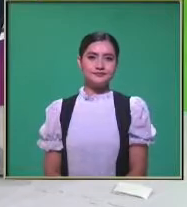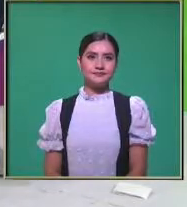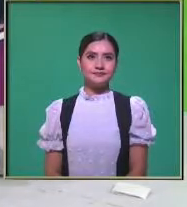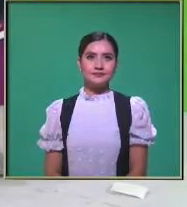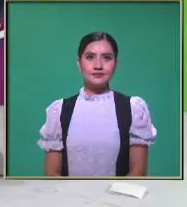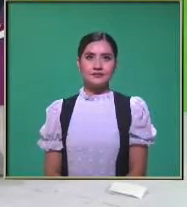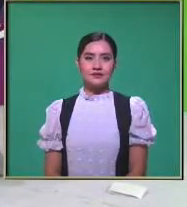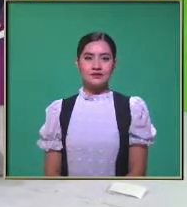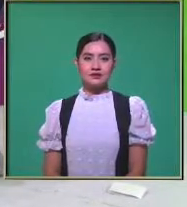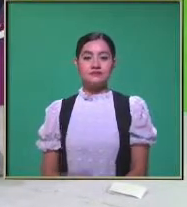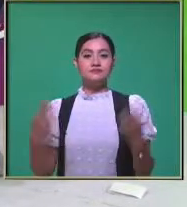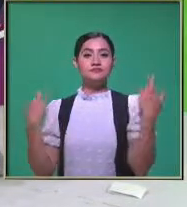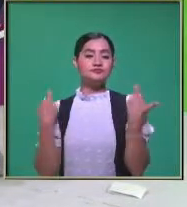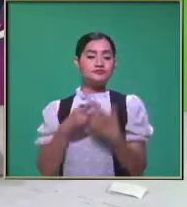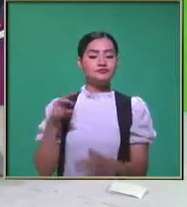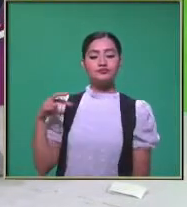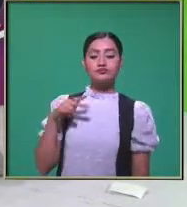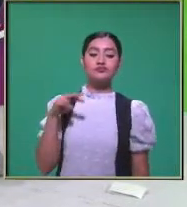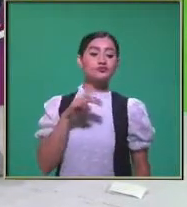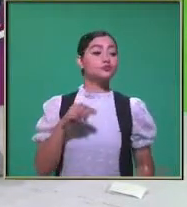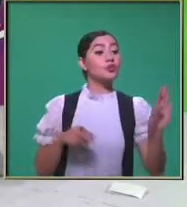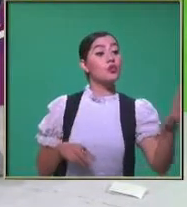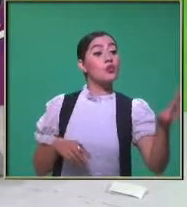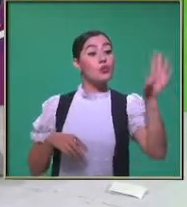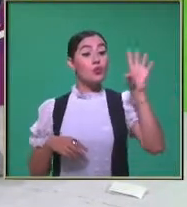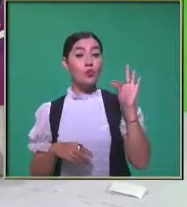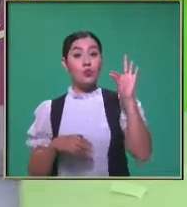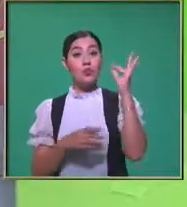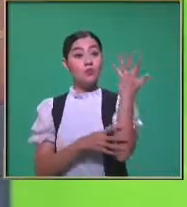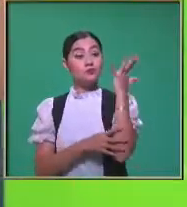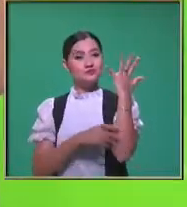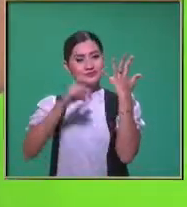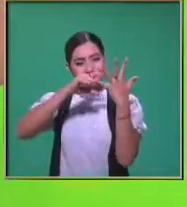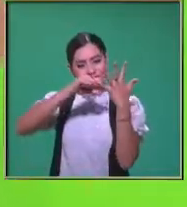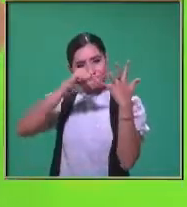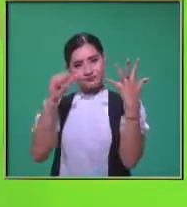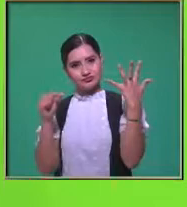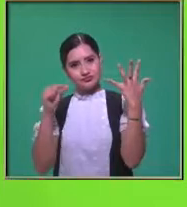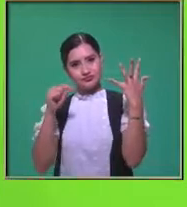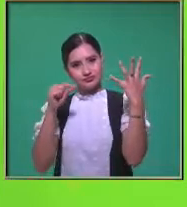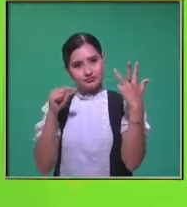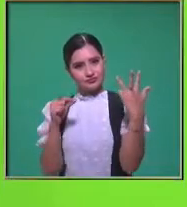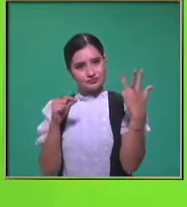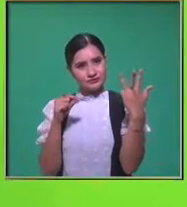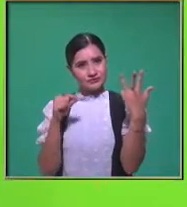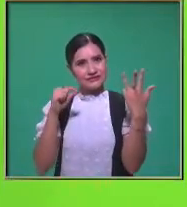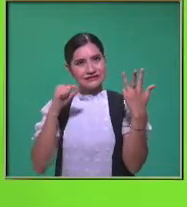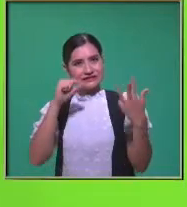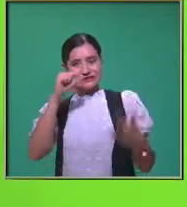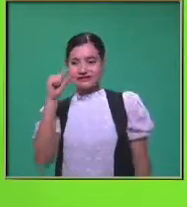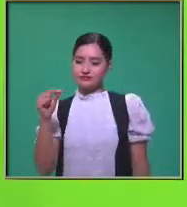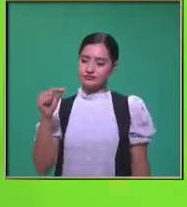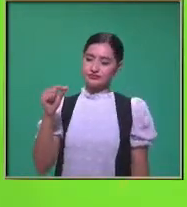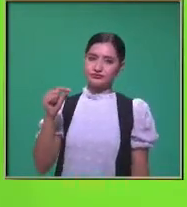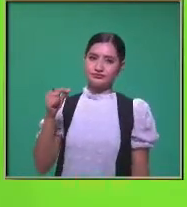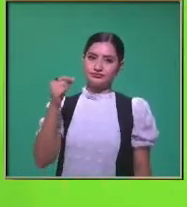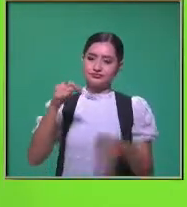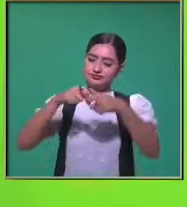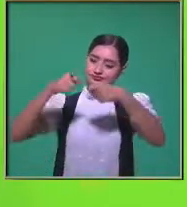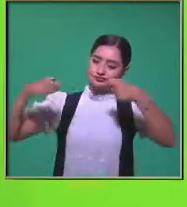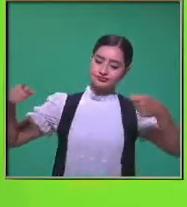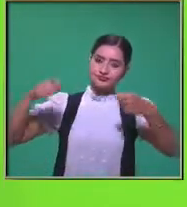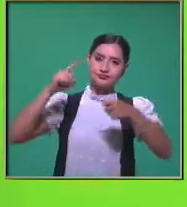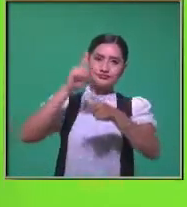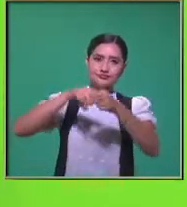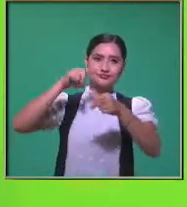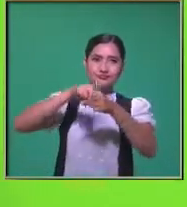estas ramitas por ahí y entonces pusimos unos listones de colores. Sí, de que teníamos ahí en la casita, ¿verdad? Sí. Estos son de, ¿cómo